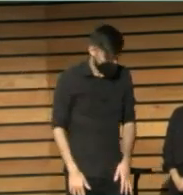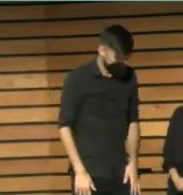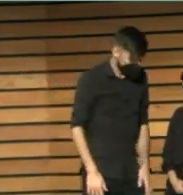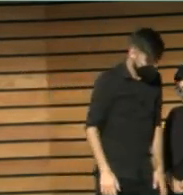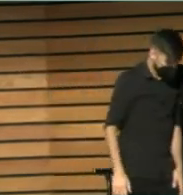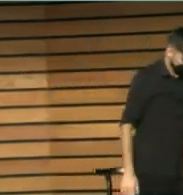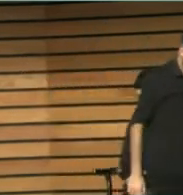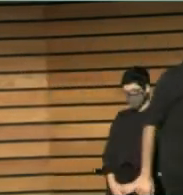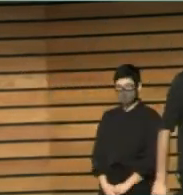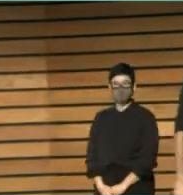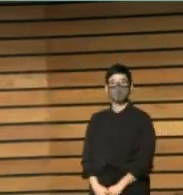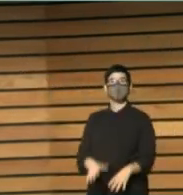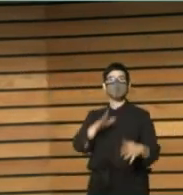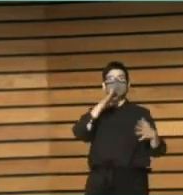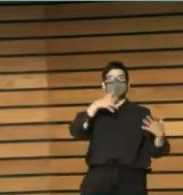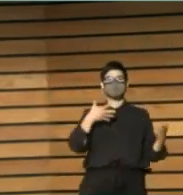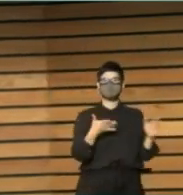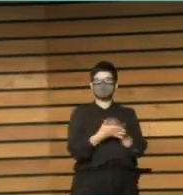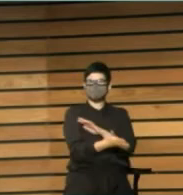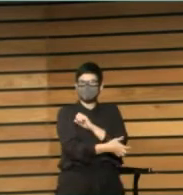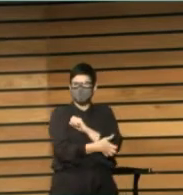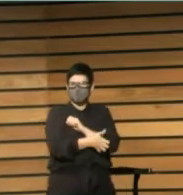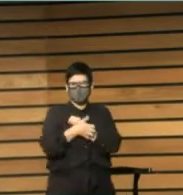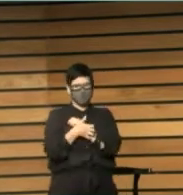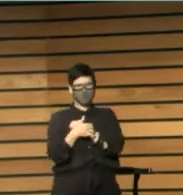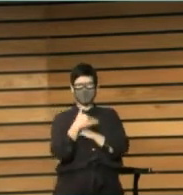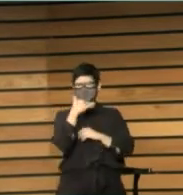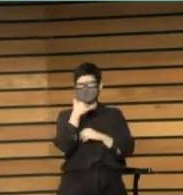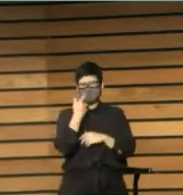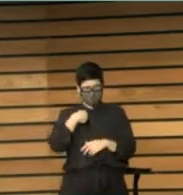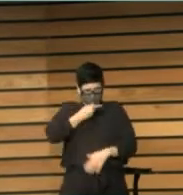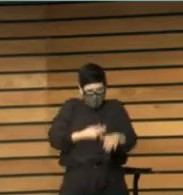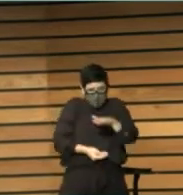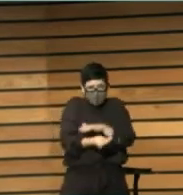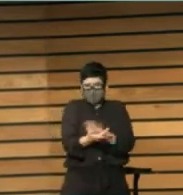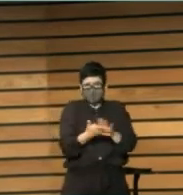Ahora éramos pobres, es decir, casi desde que yo nací éramos pobres,